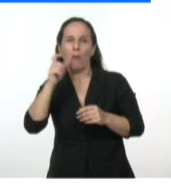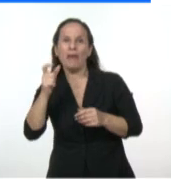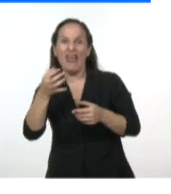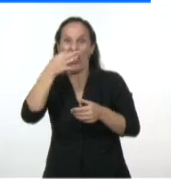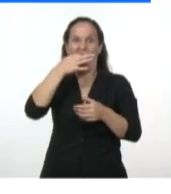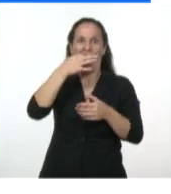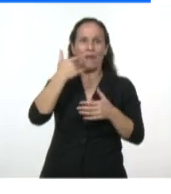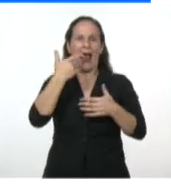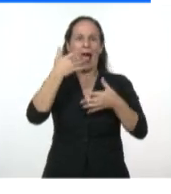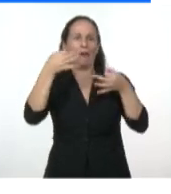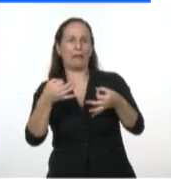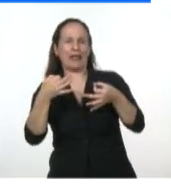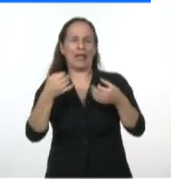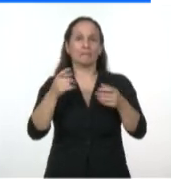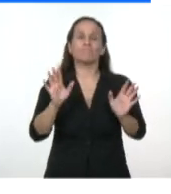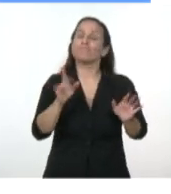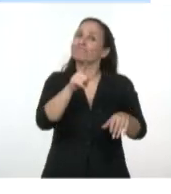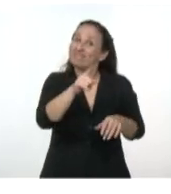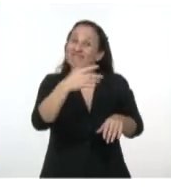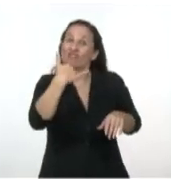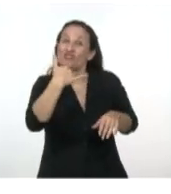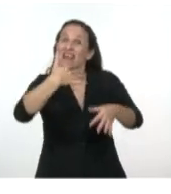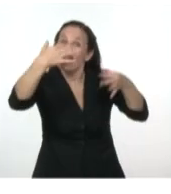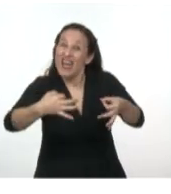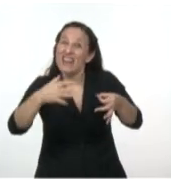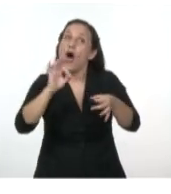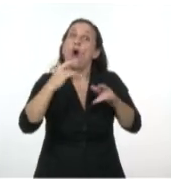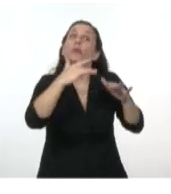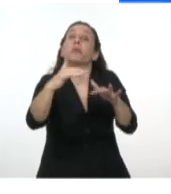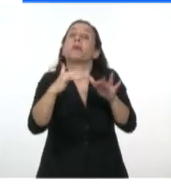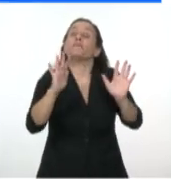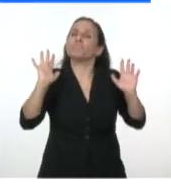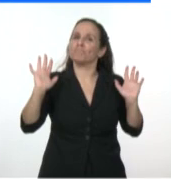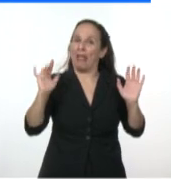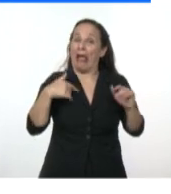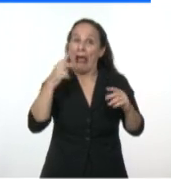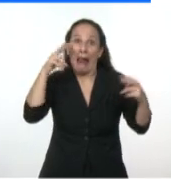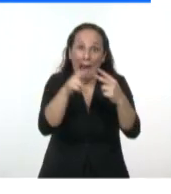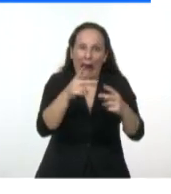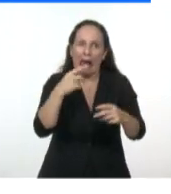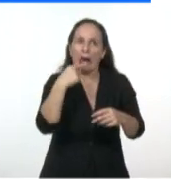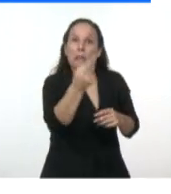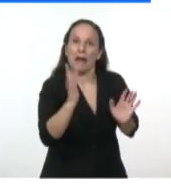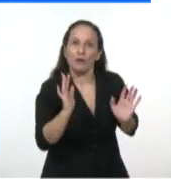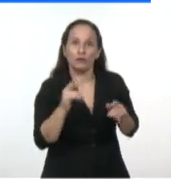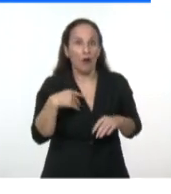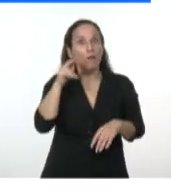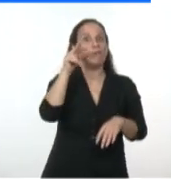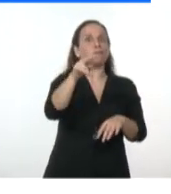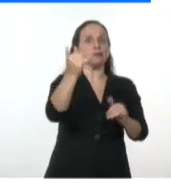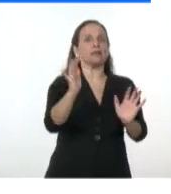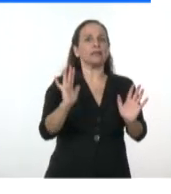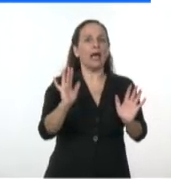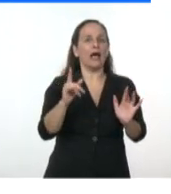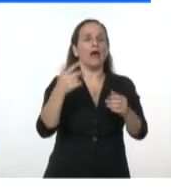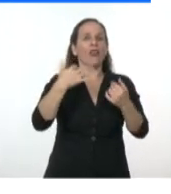habla. No se sabe si es verdad o una leyenda. Si lo veo, se lo voy a preguntar. Lo estoy viendo.